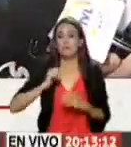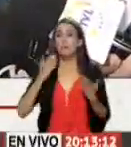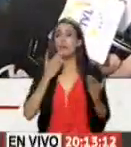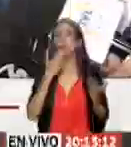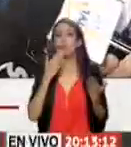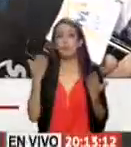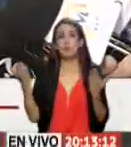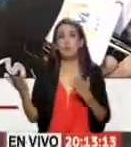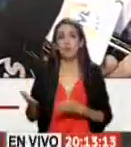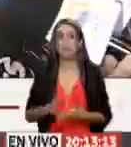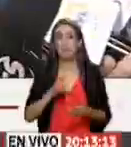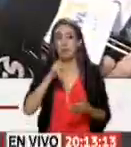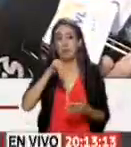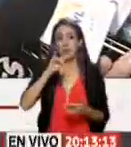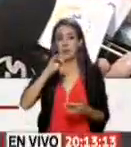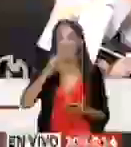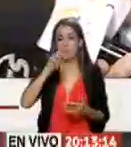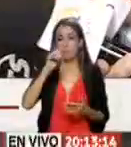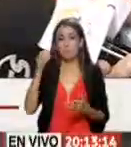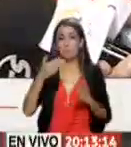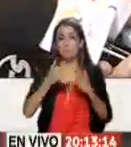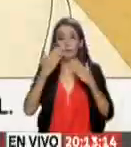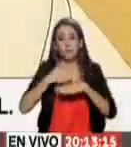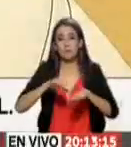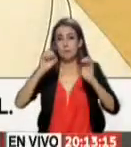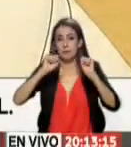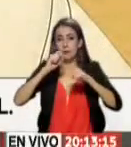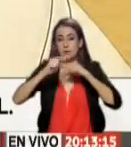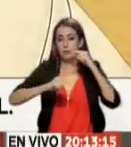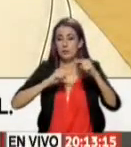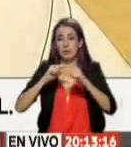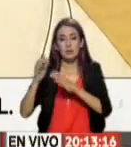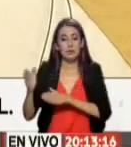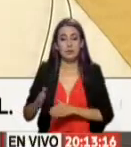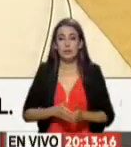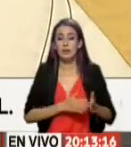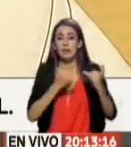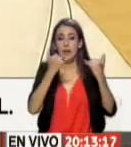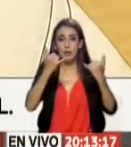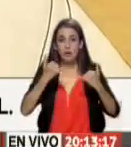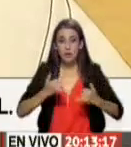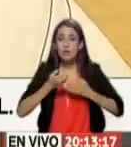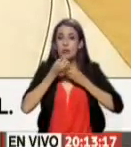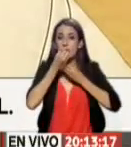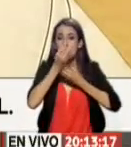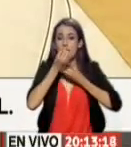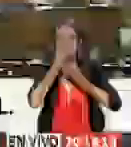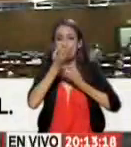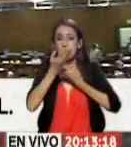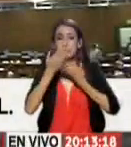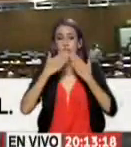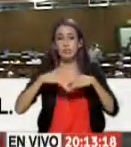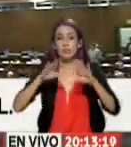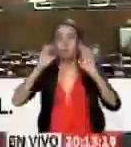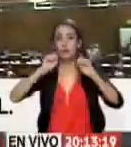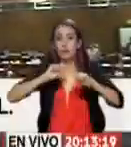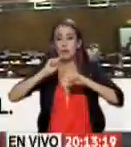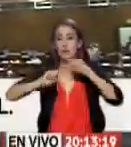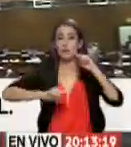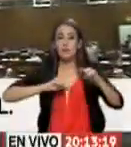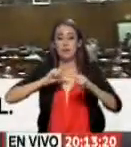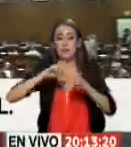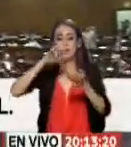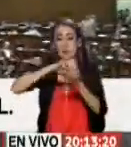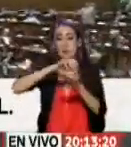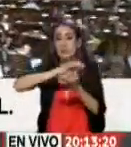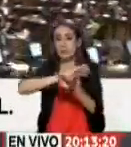llama? Piponazgo. Y el piponazgo especulado. La inquietud ahora radica en saber si estos informes, el de mayoría y minoría, pasarán al pleno de la Asamblea